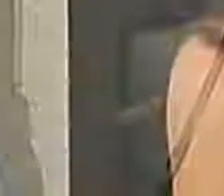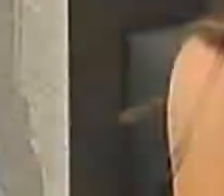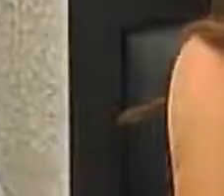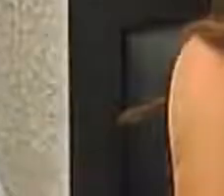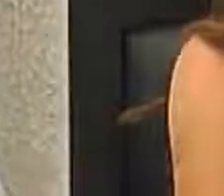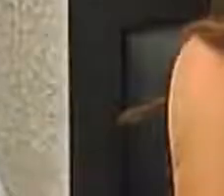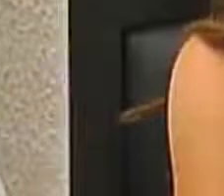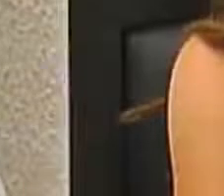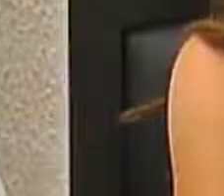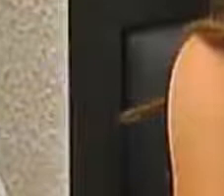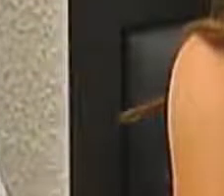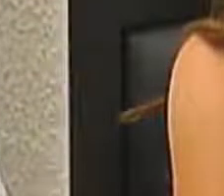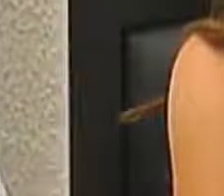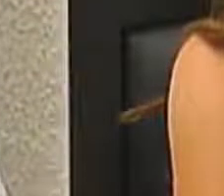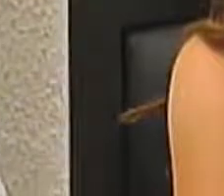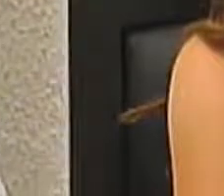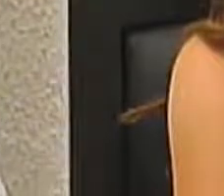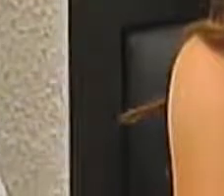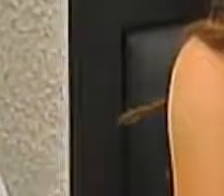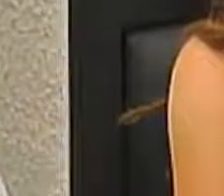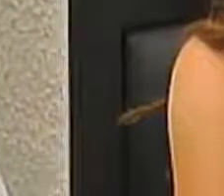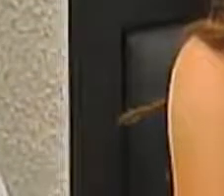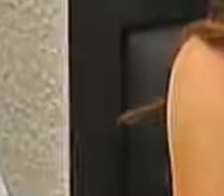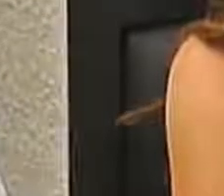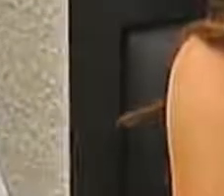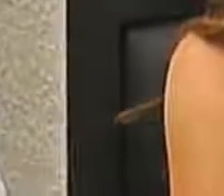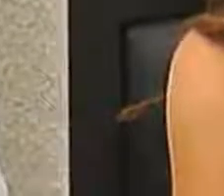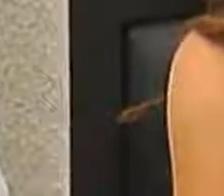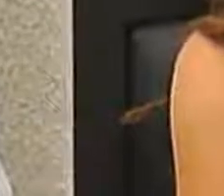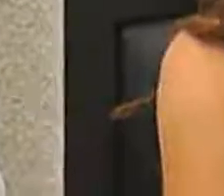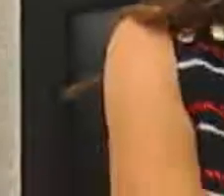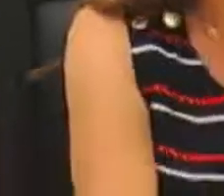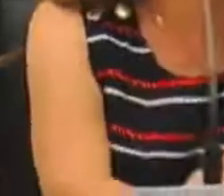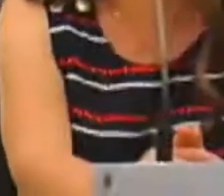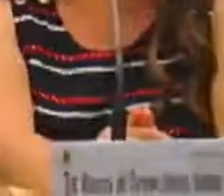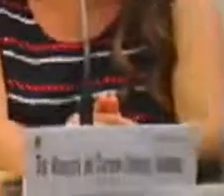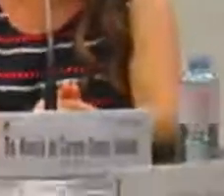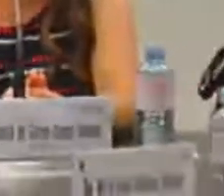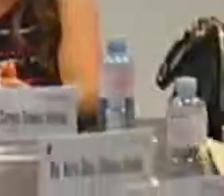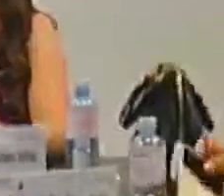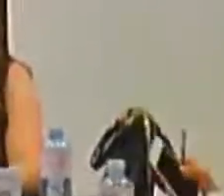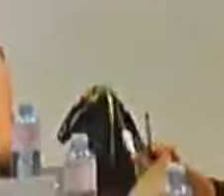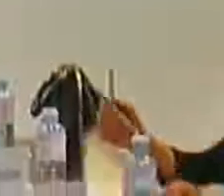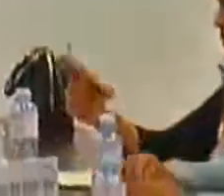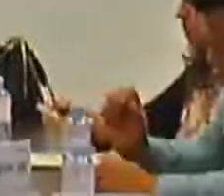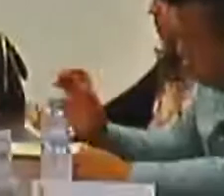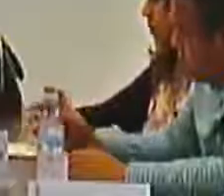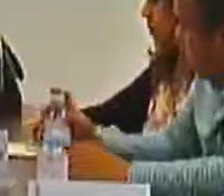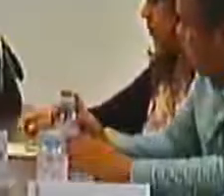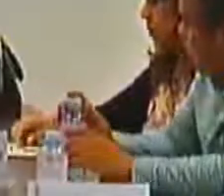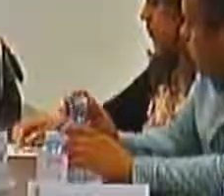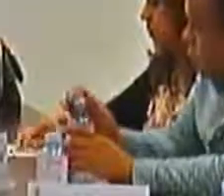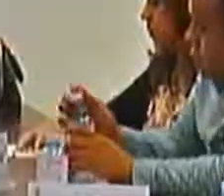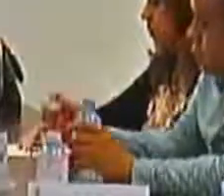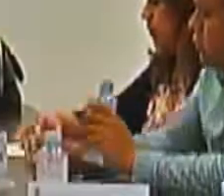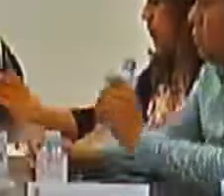se instruye a la secretaria a tomar nota de todo lo aquí manifestado a fin de que las intervenciones sean incluidas en el diario de los debates